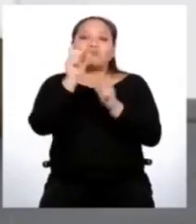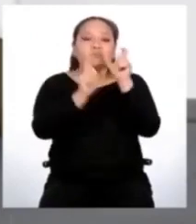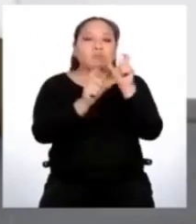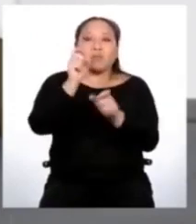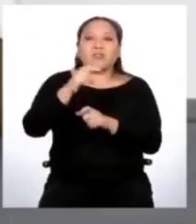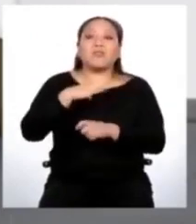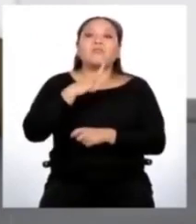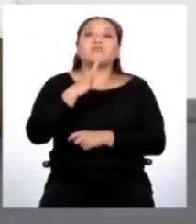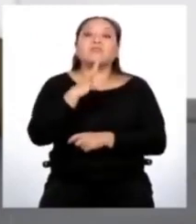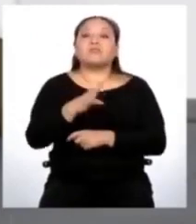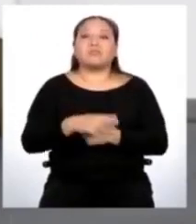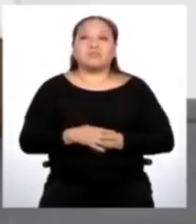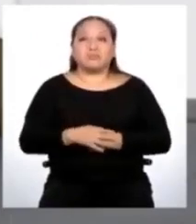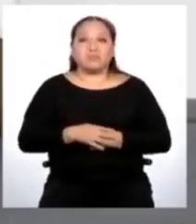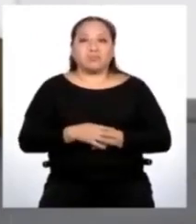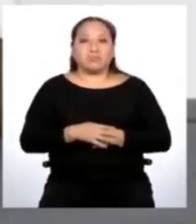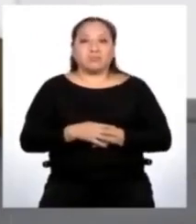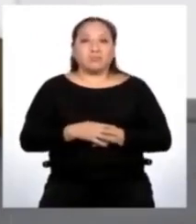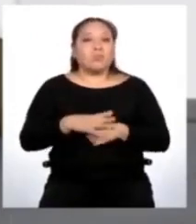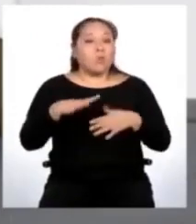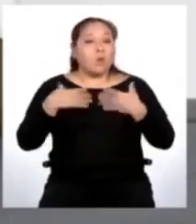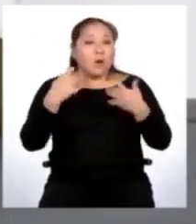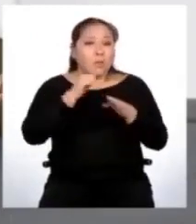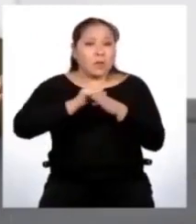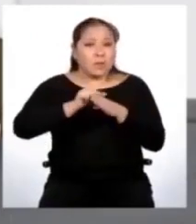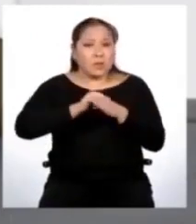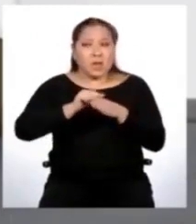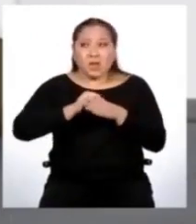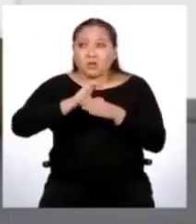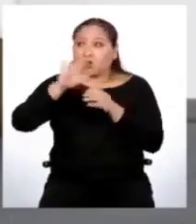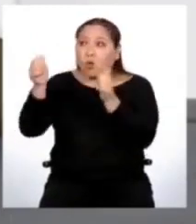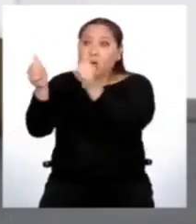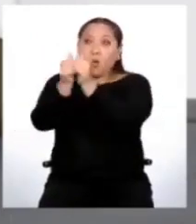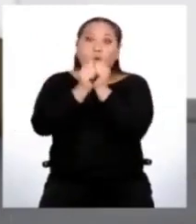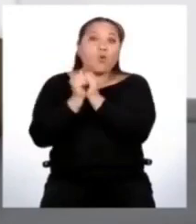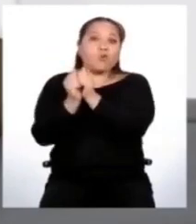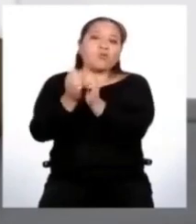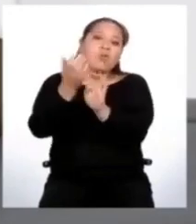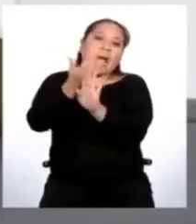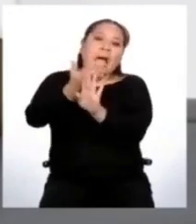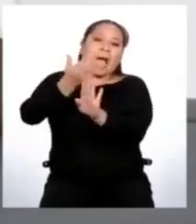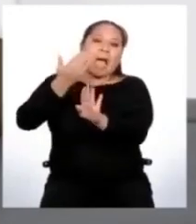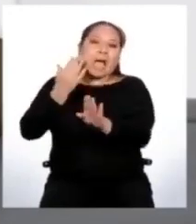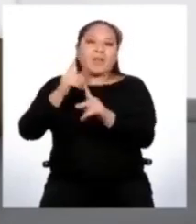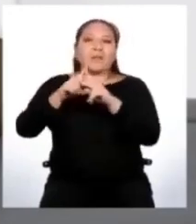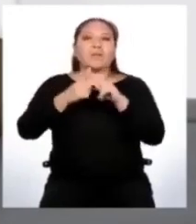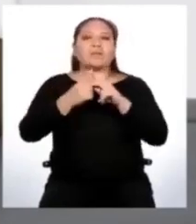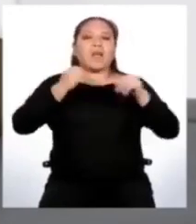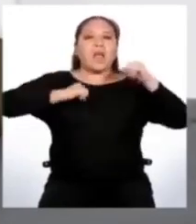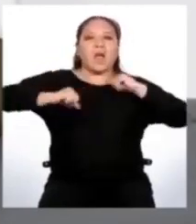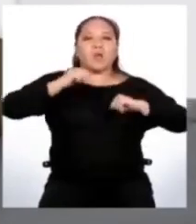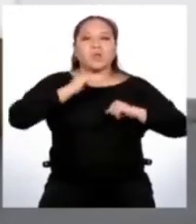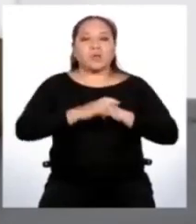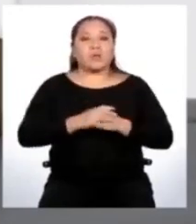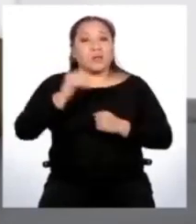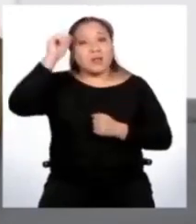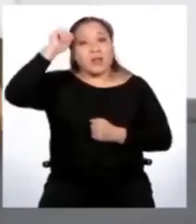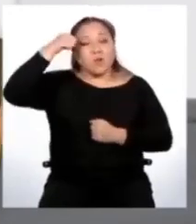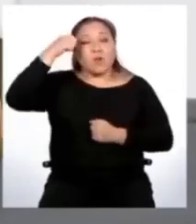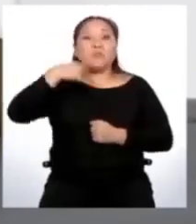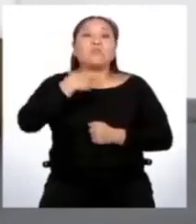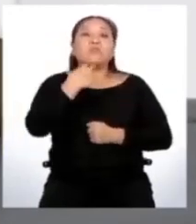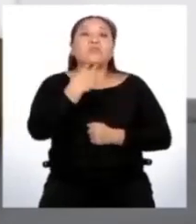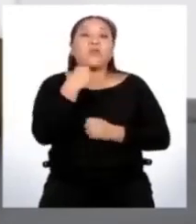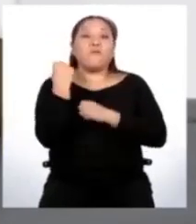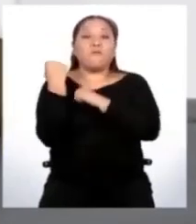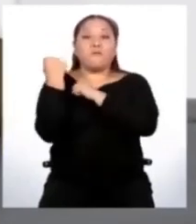creado. Pueden practicar todos juntos antes de empezar a actuar. Recuerda que para que tu expresión sea